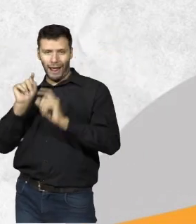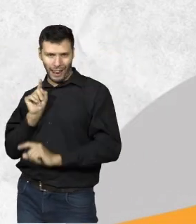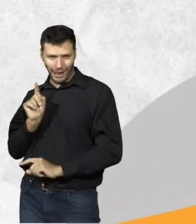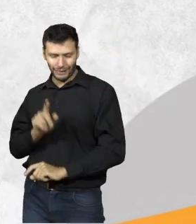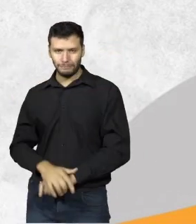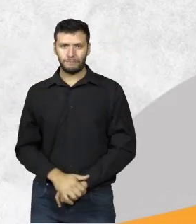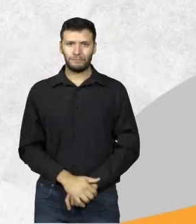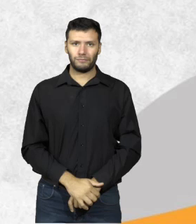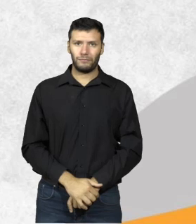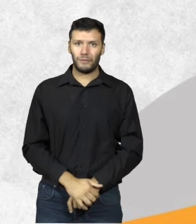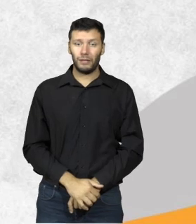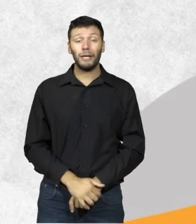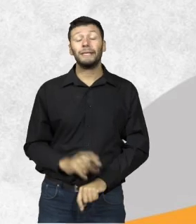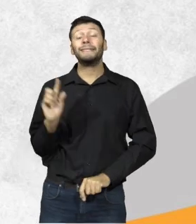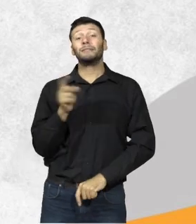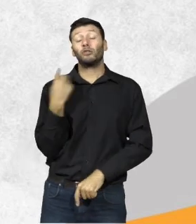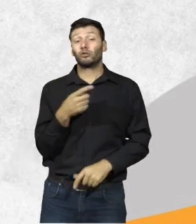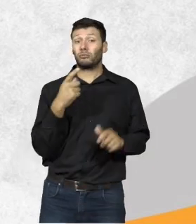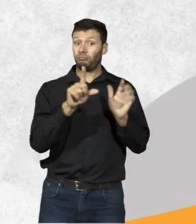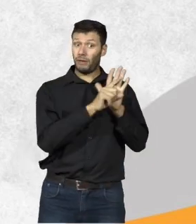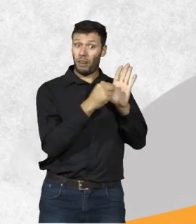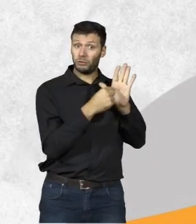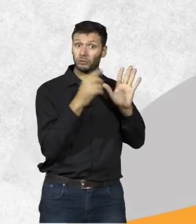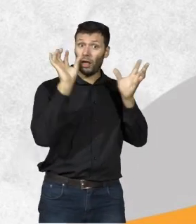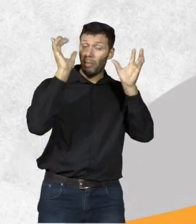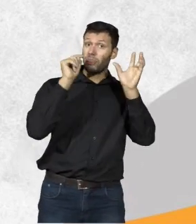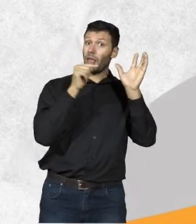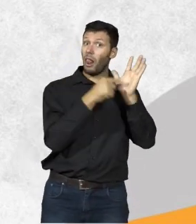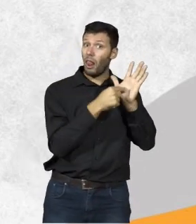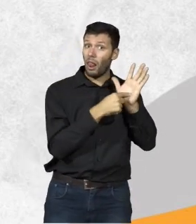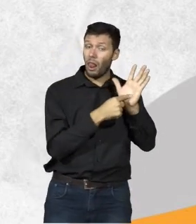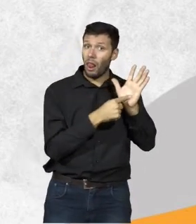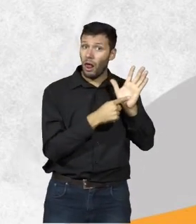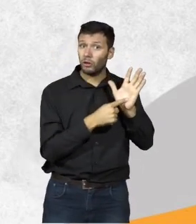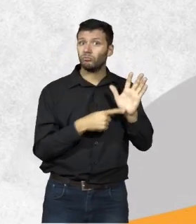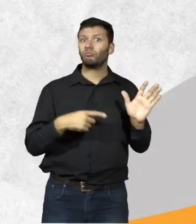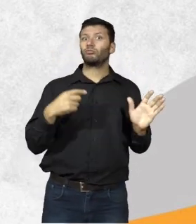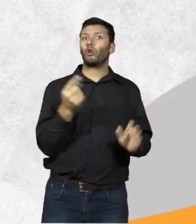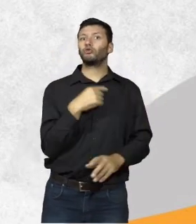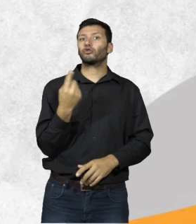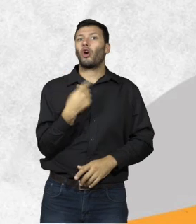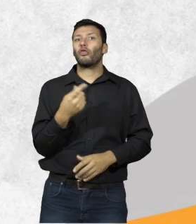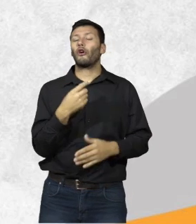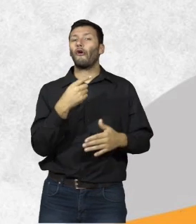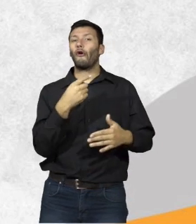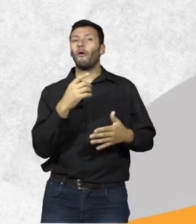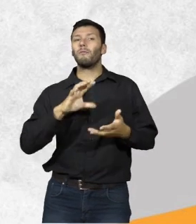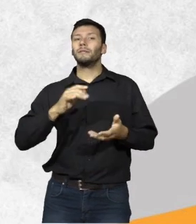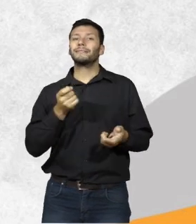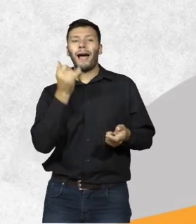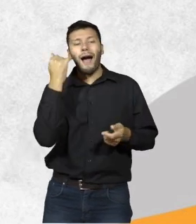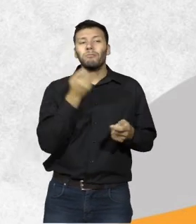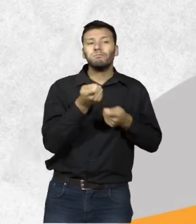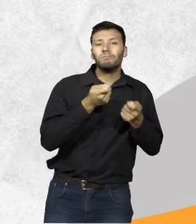Si no tenemos, o sea, con la legislación ambiental sola, podemos tener regulado uso de agua, uso de